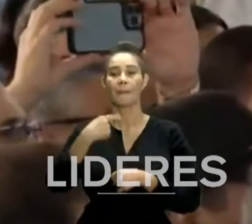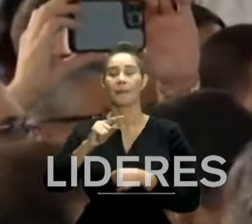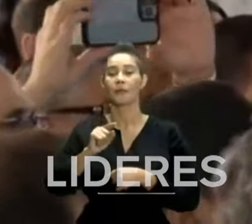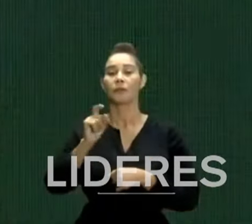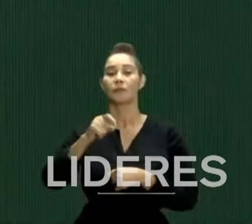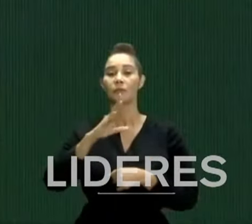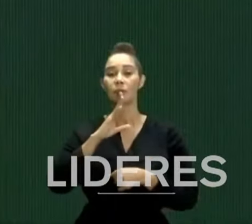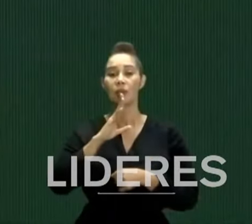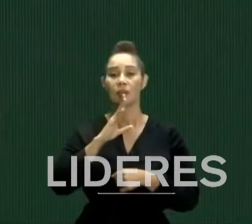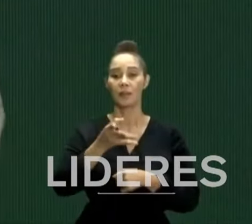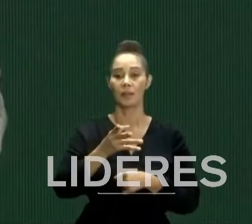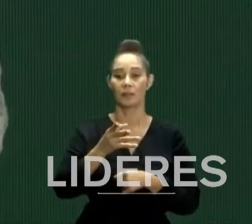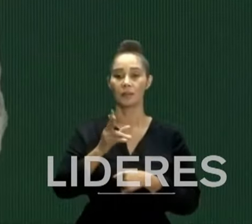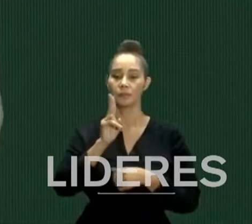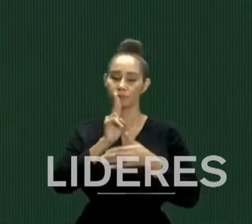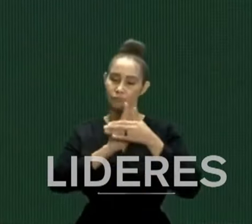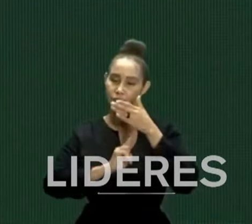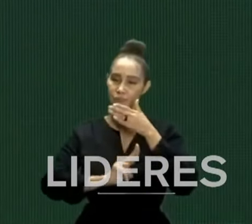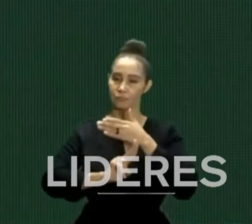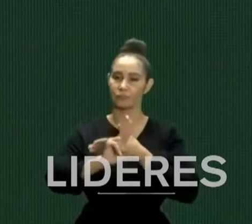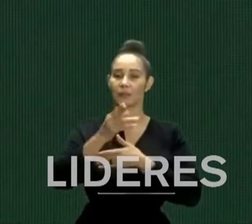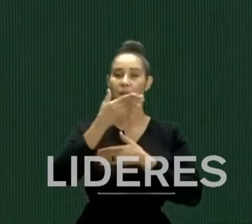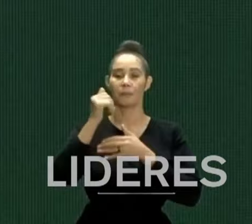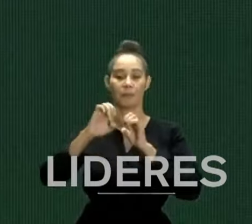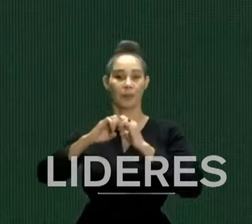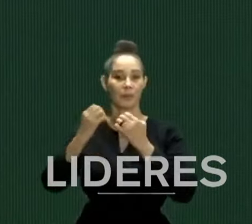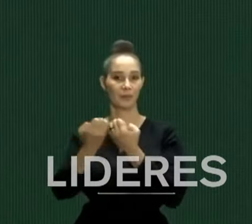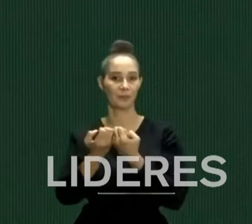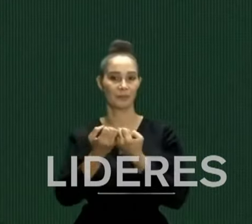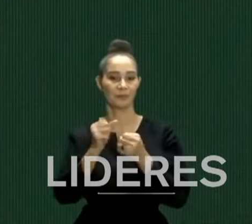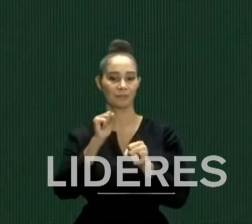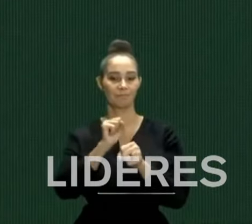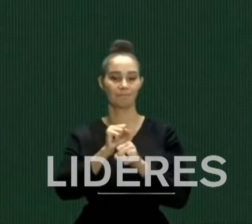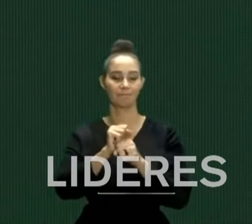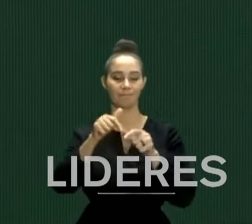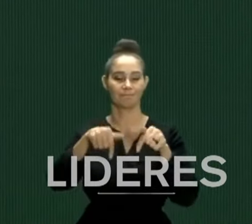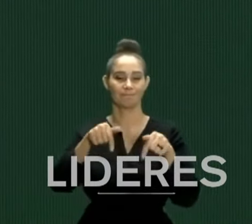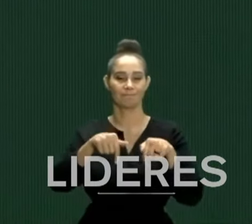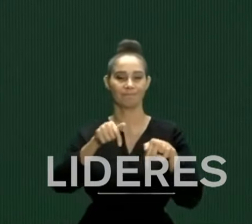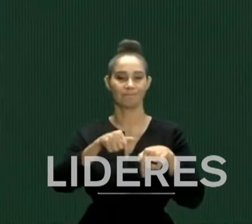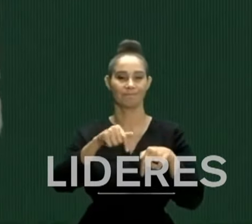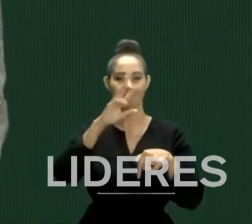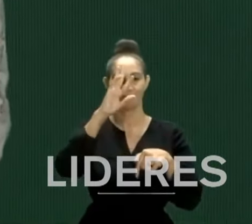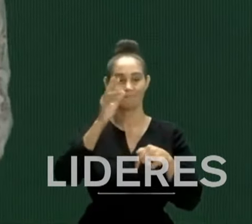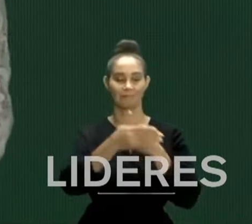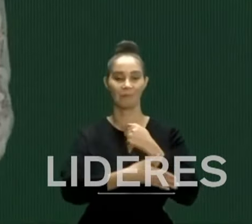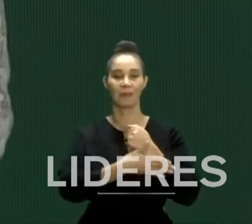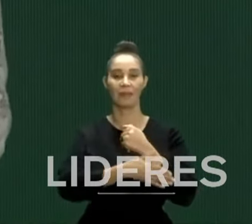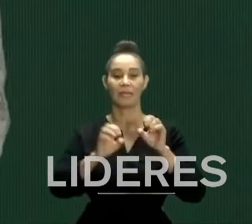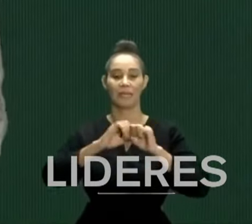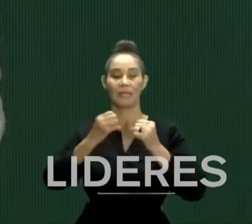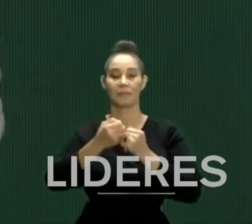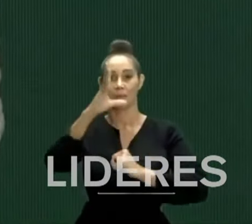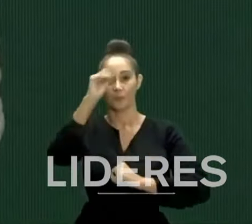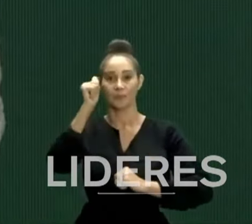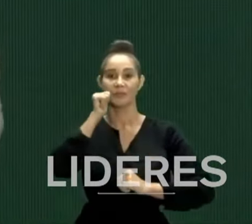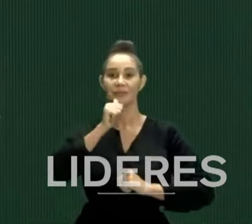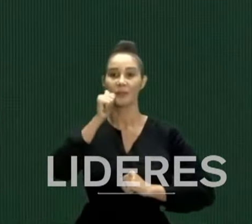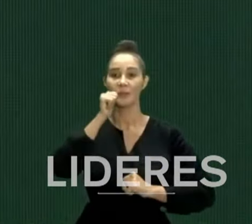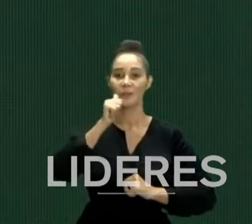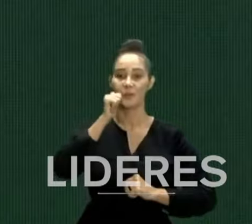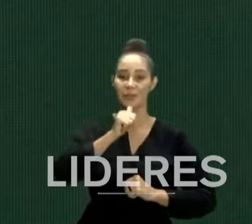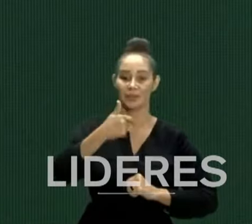hablar con humildad del mejor equipo que tiene este país. Y es el equipo de hombres y mujeres